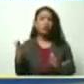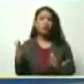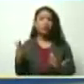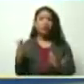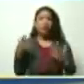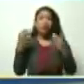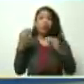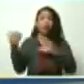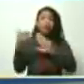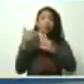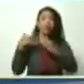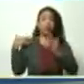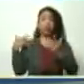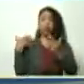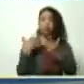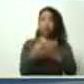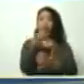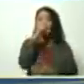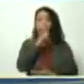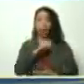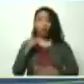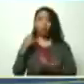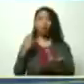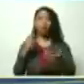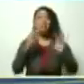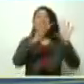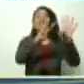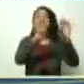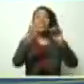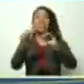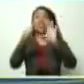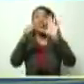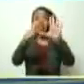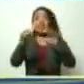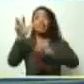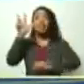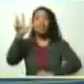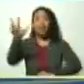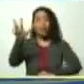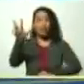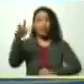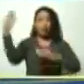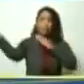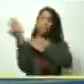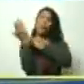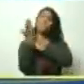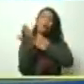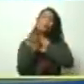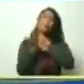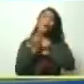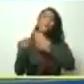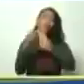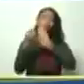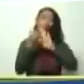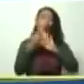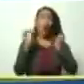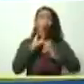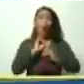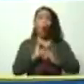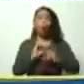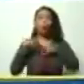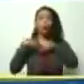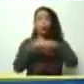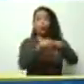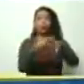sometida estos años a 763 763 sanciones o medidas coercitivas